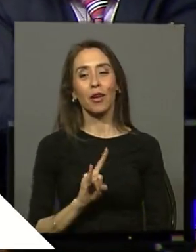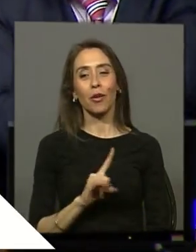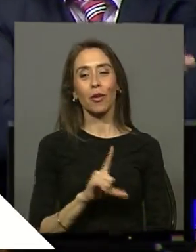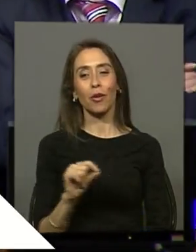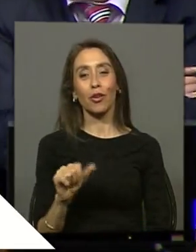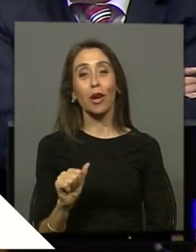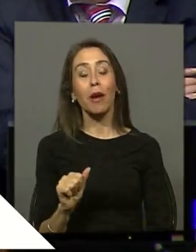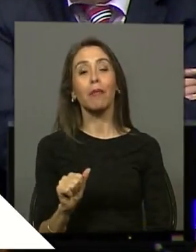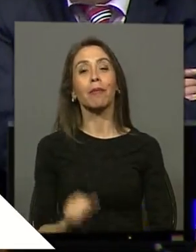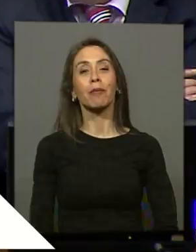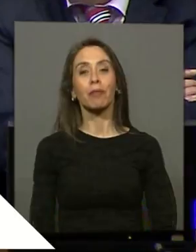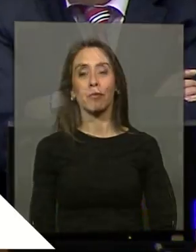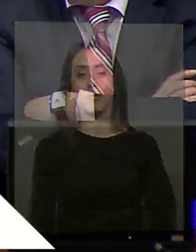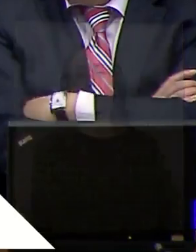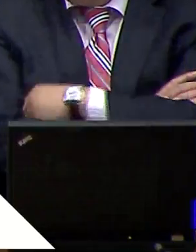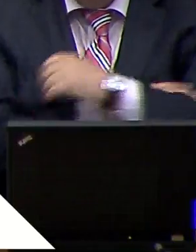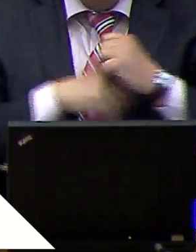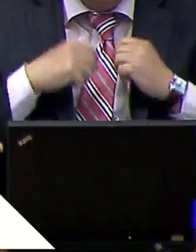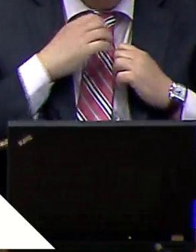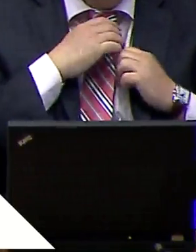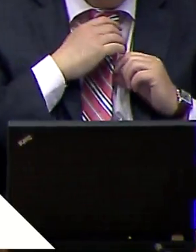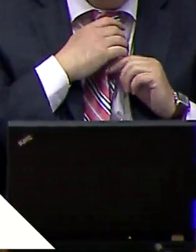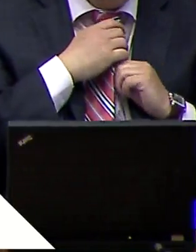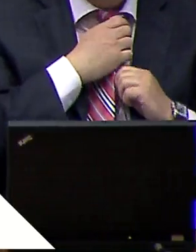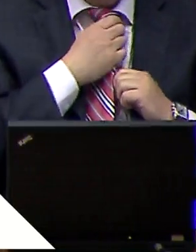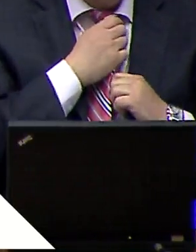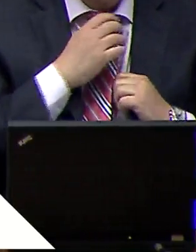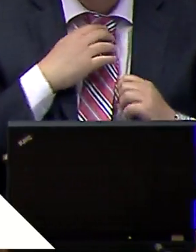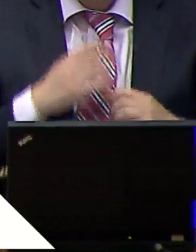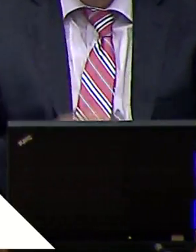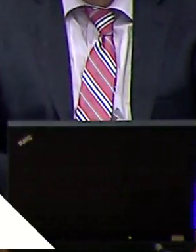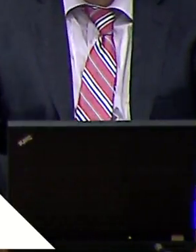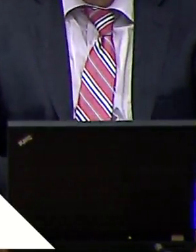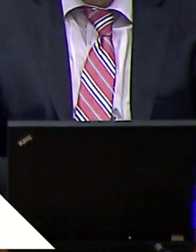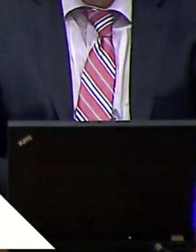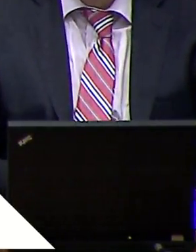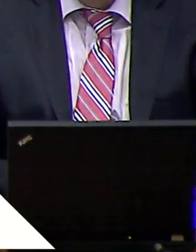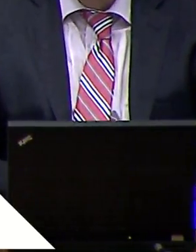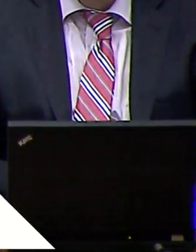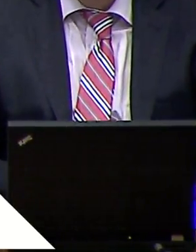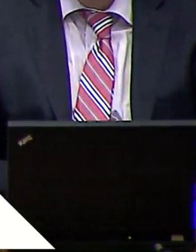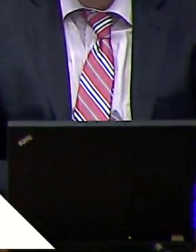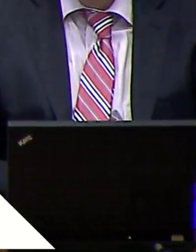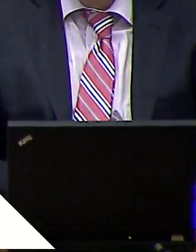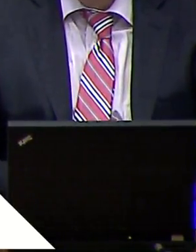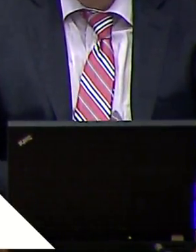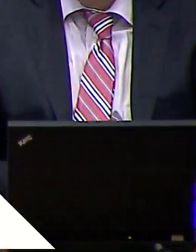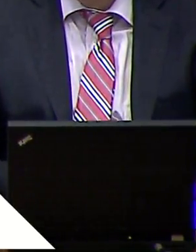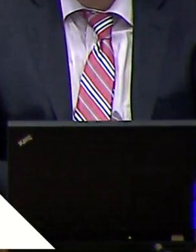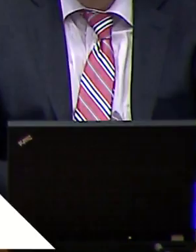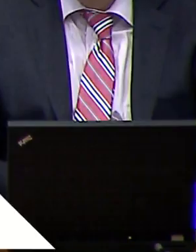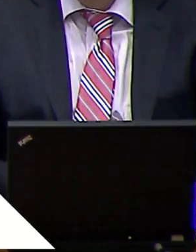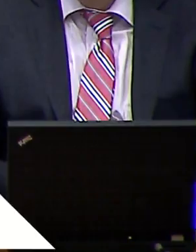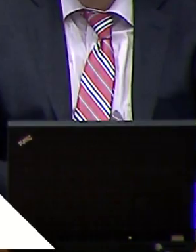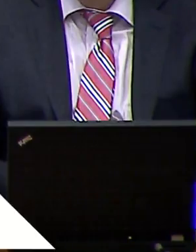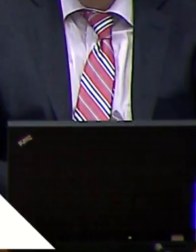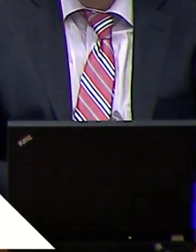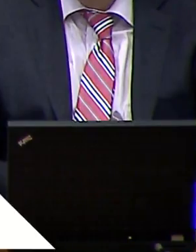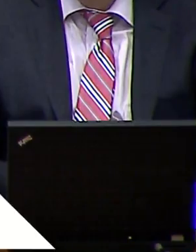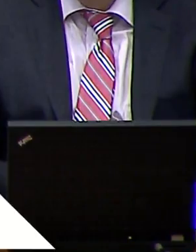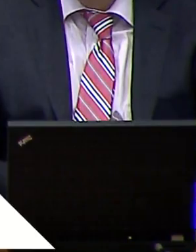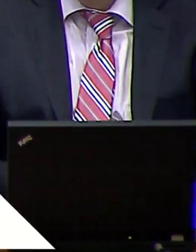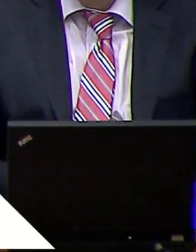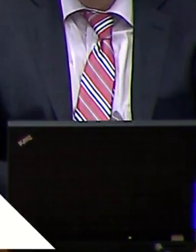perdón antes si usted me permite diputado quiero saludar una delegación a mi derecha del